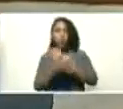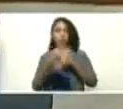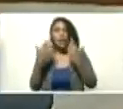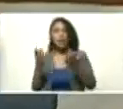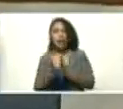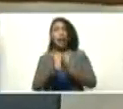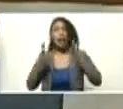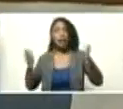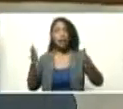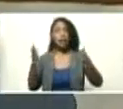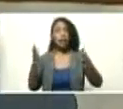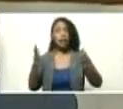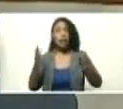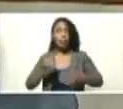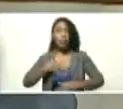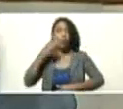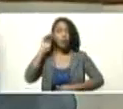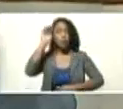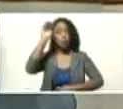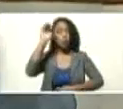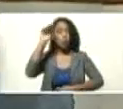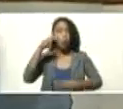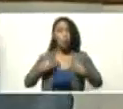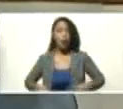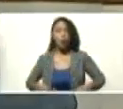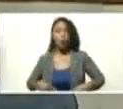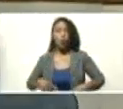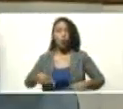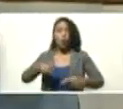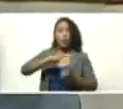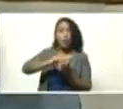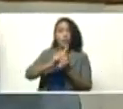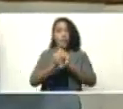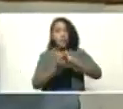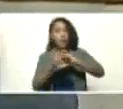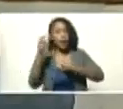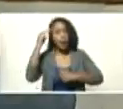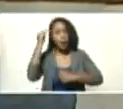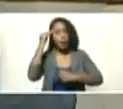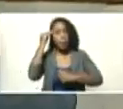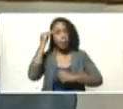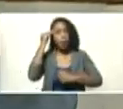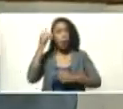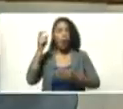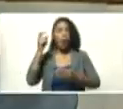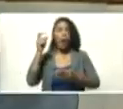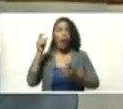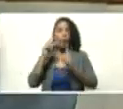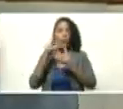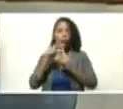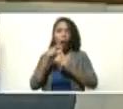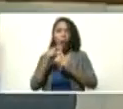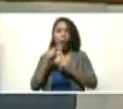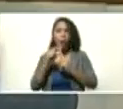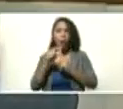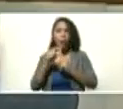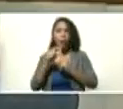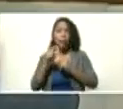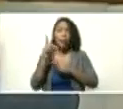gran posibilidad que tiene el ser humano de trascender en el tiempo a través de su memoria, su palabra y a la